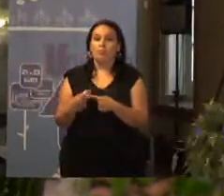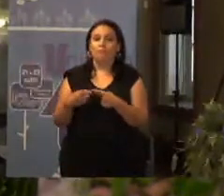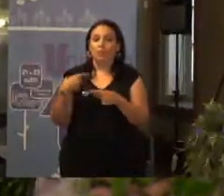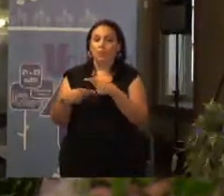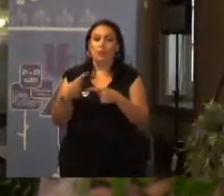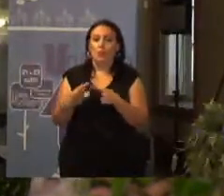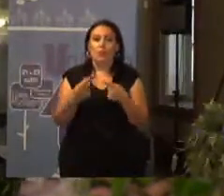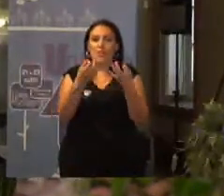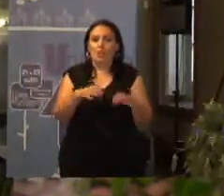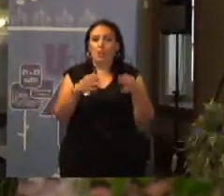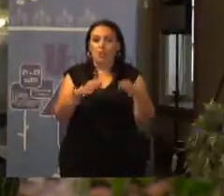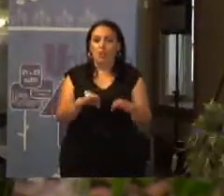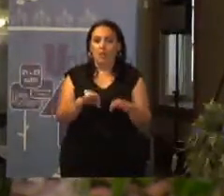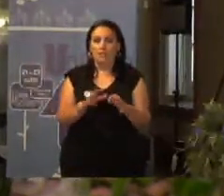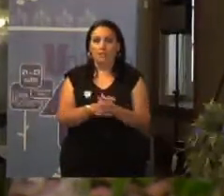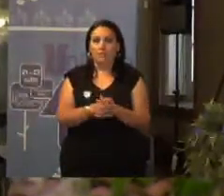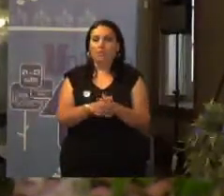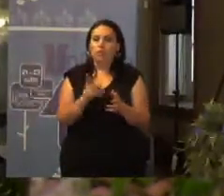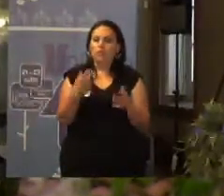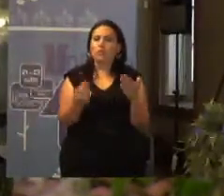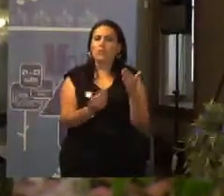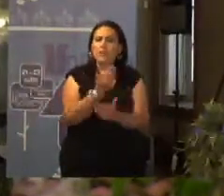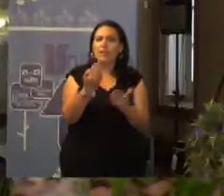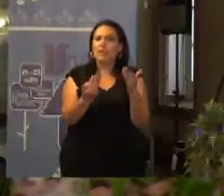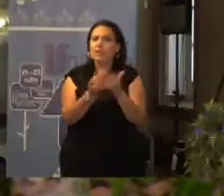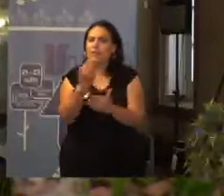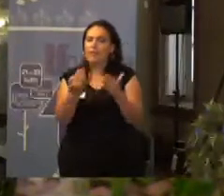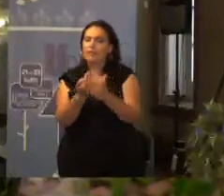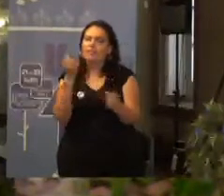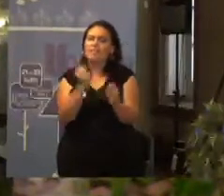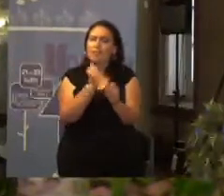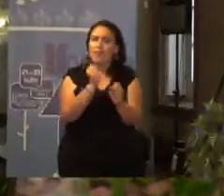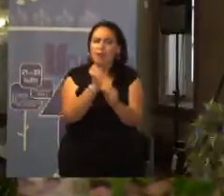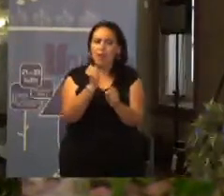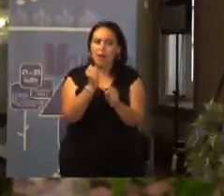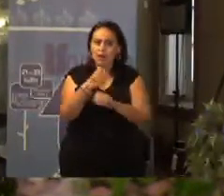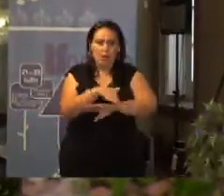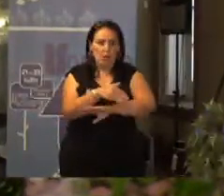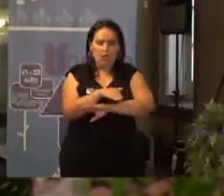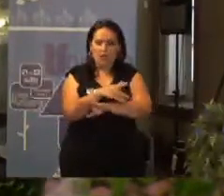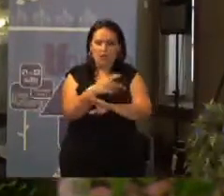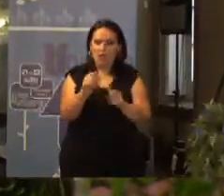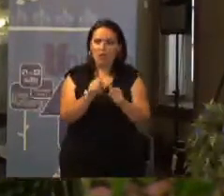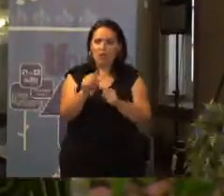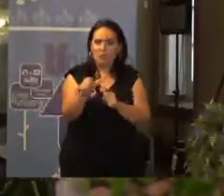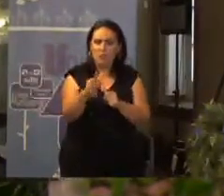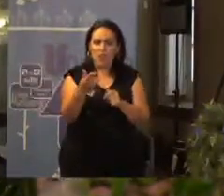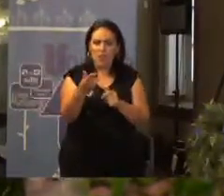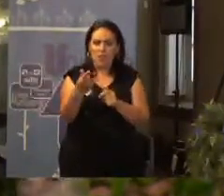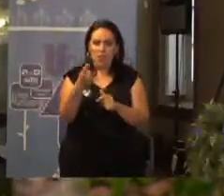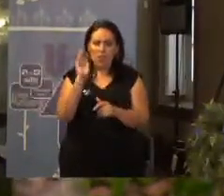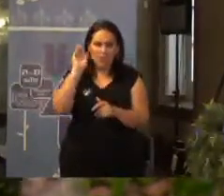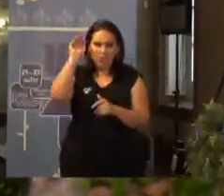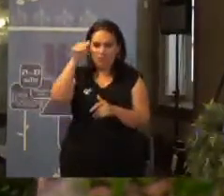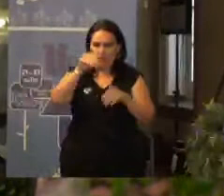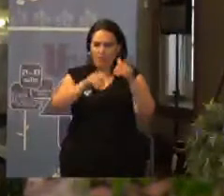preciso traballar todos os días desde as rúas para traducila nunha democracia real, para demandar a